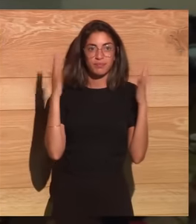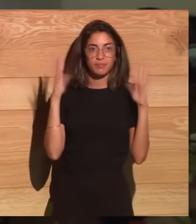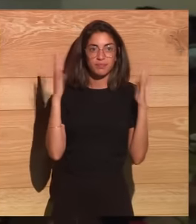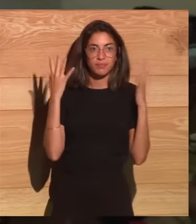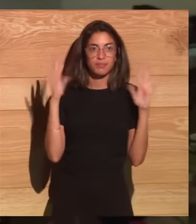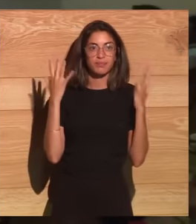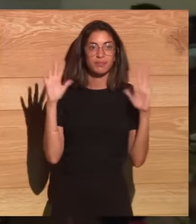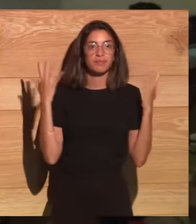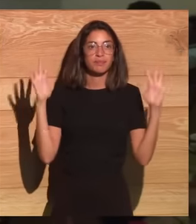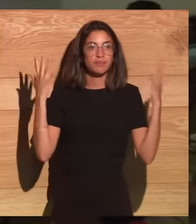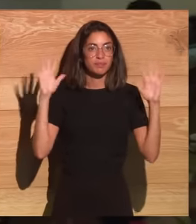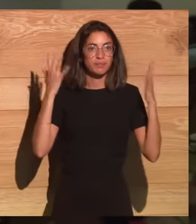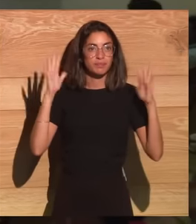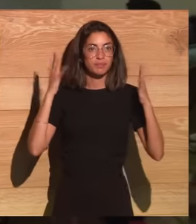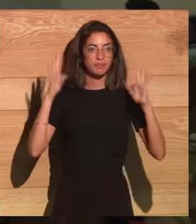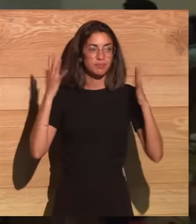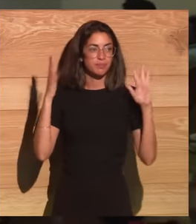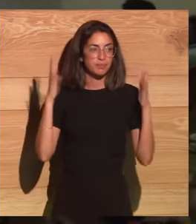Dios.